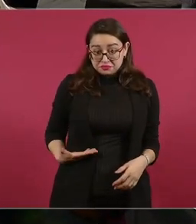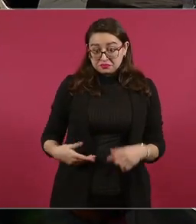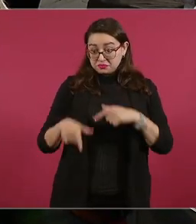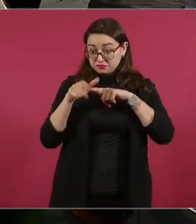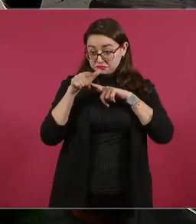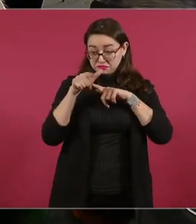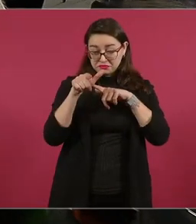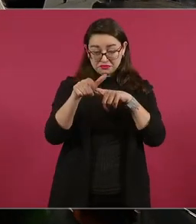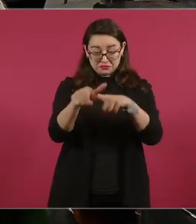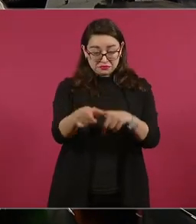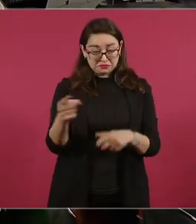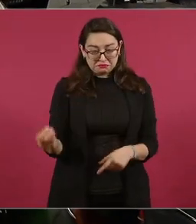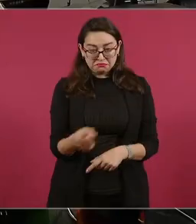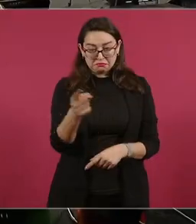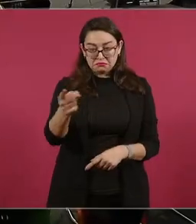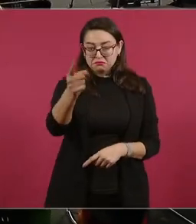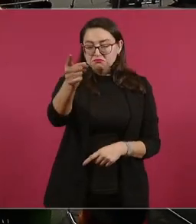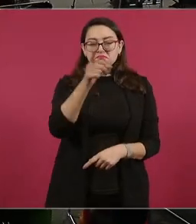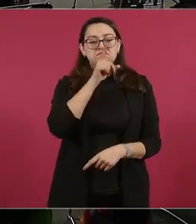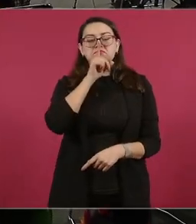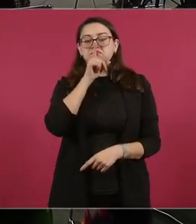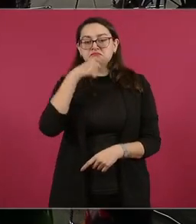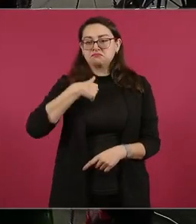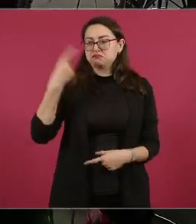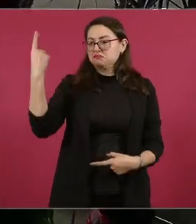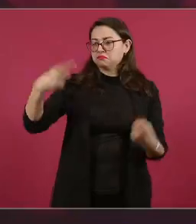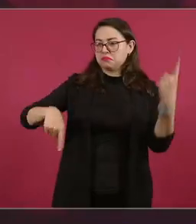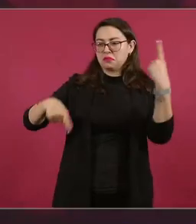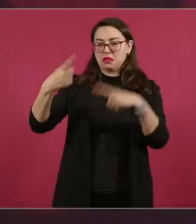jefe máximo, ni líder moral,